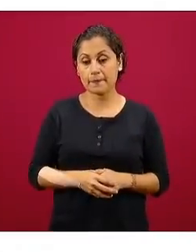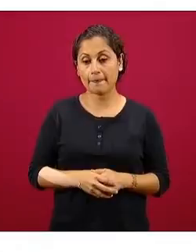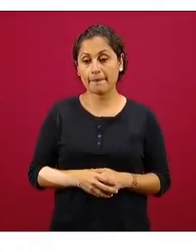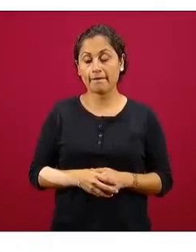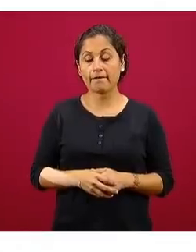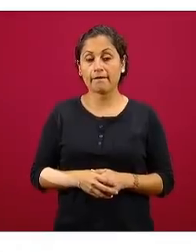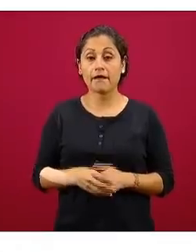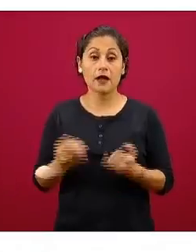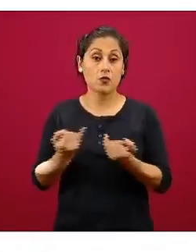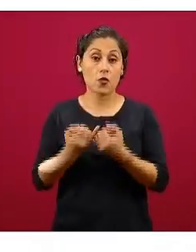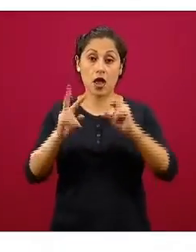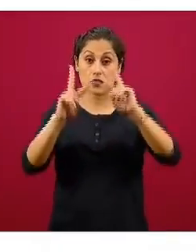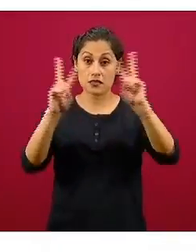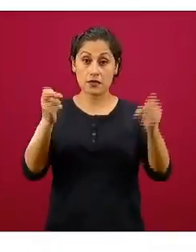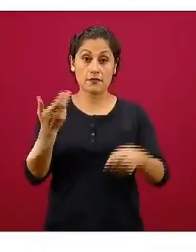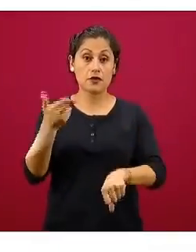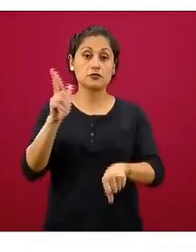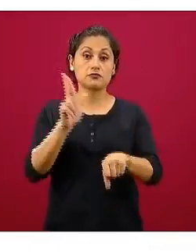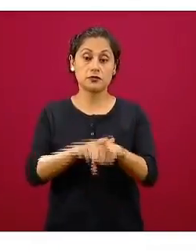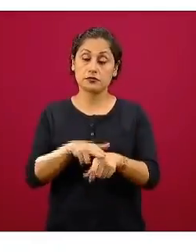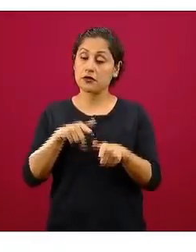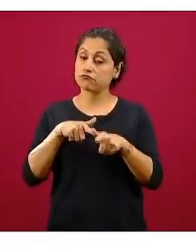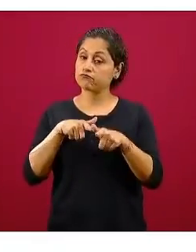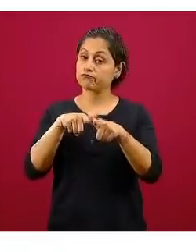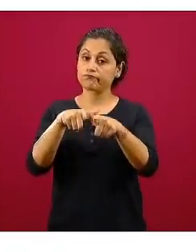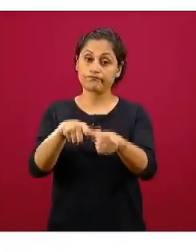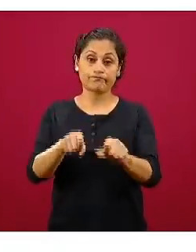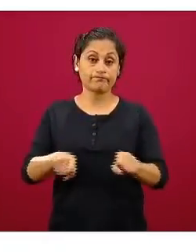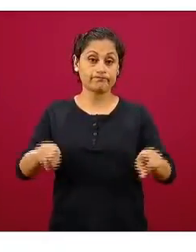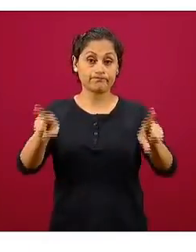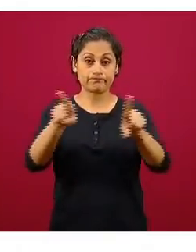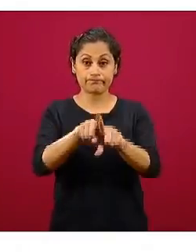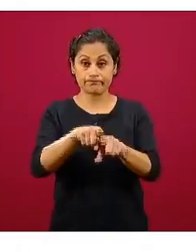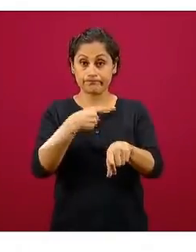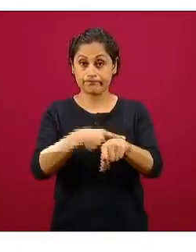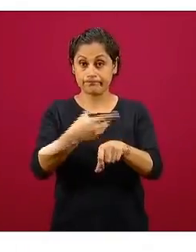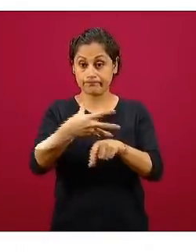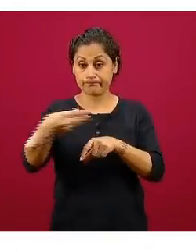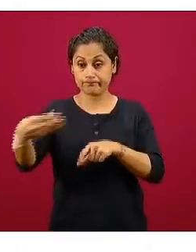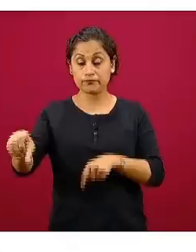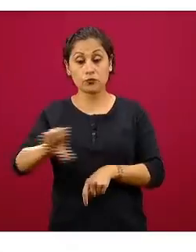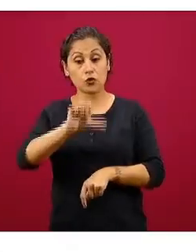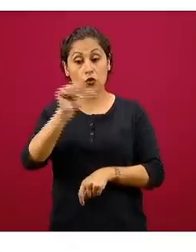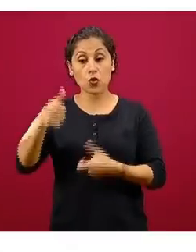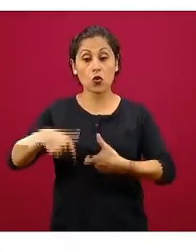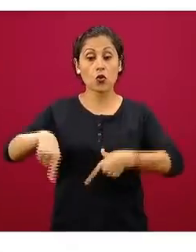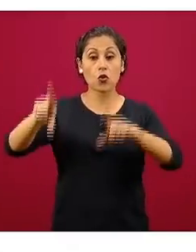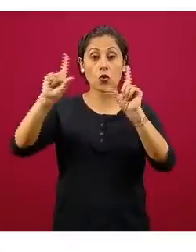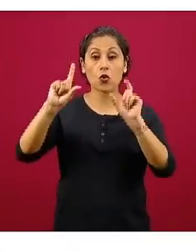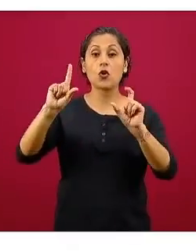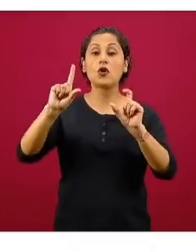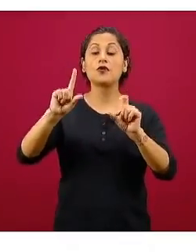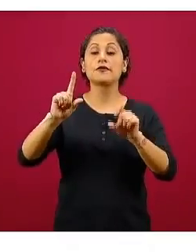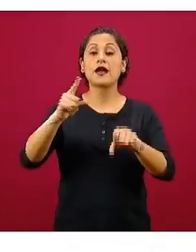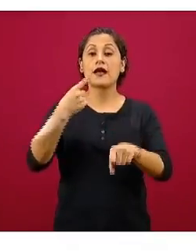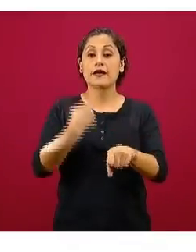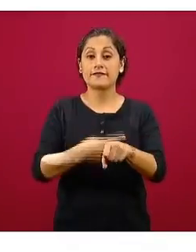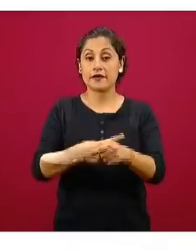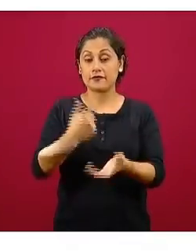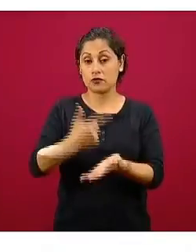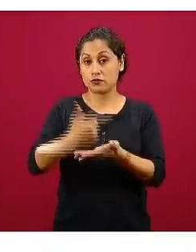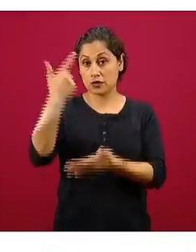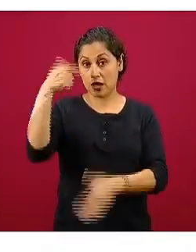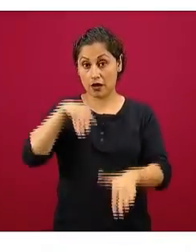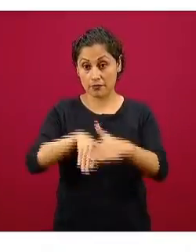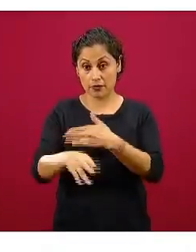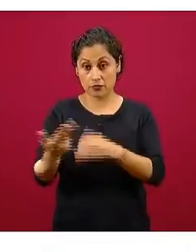Tendencia de ocupación hospitalaria, también siguiendo la curva epidémica, y en la siguiente la terapia intensiva, de manera mucho más clara, esta tendencia